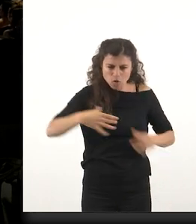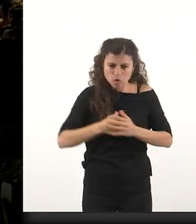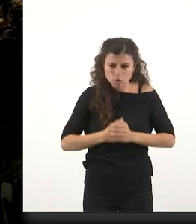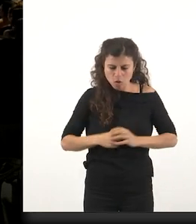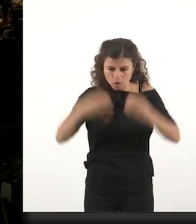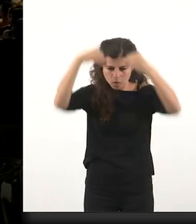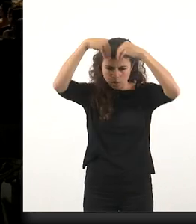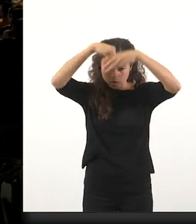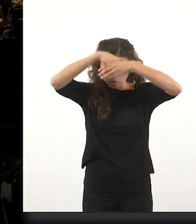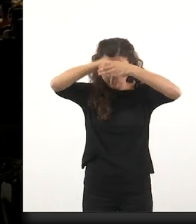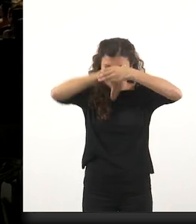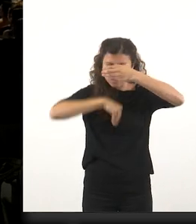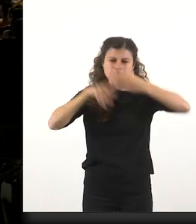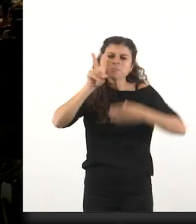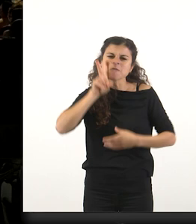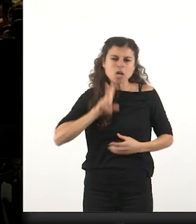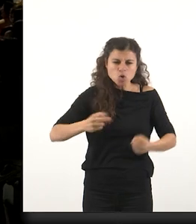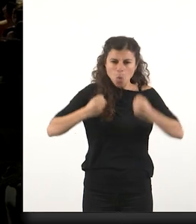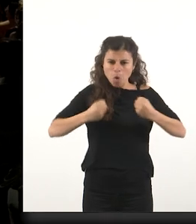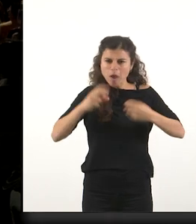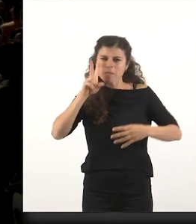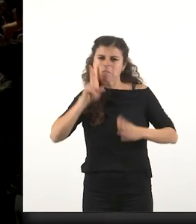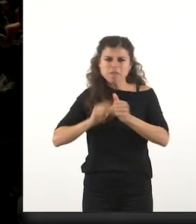mi cuerpo, poder, privilegio, privilegio, poder, poder, privilegio.